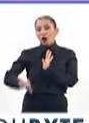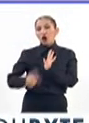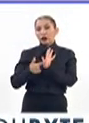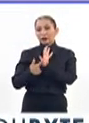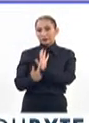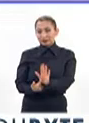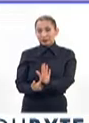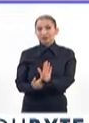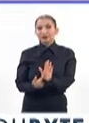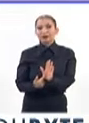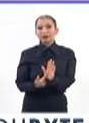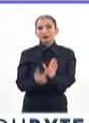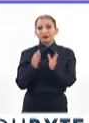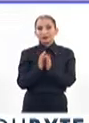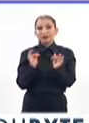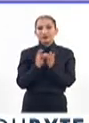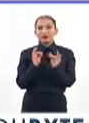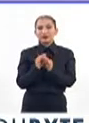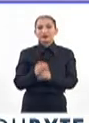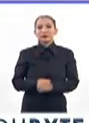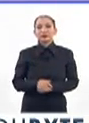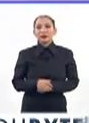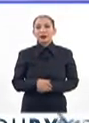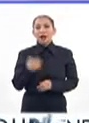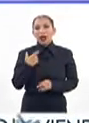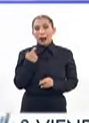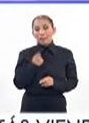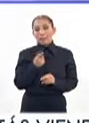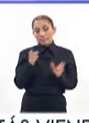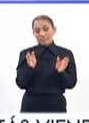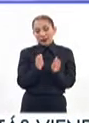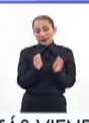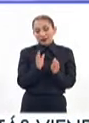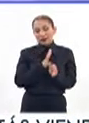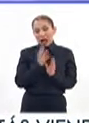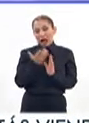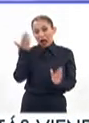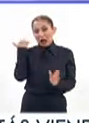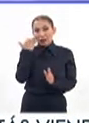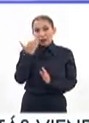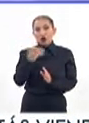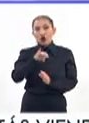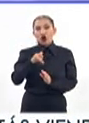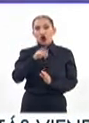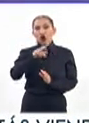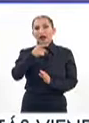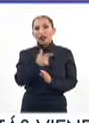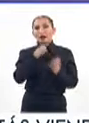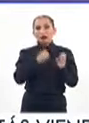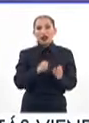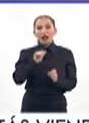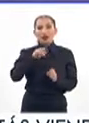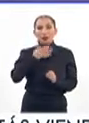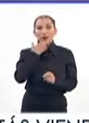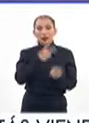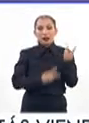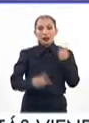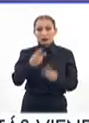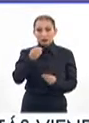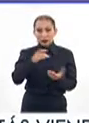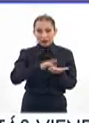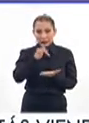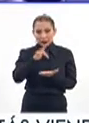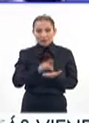hoy a comentar, porque pues El Pequeño ya tiene algún tiempecito. Jorge, ¿cómo estás? ¿Cómo estás, Enrique? Bienvenido. Muchas